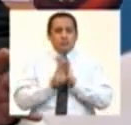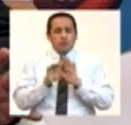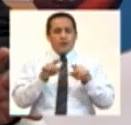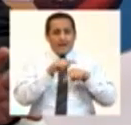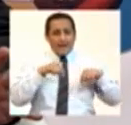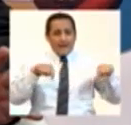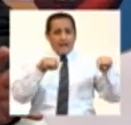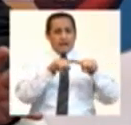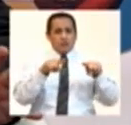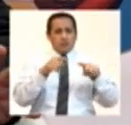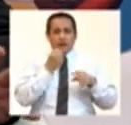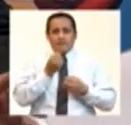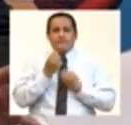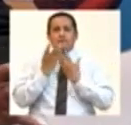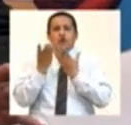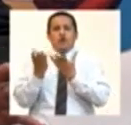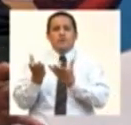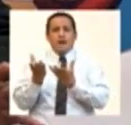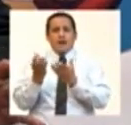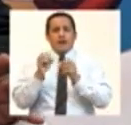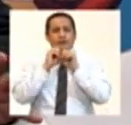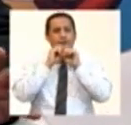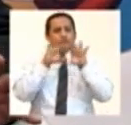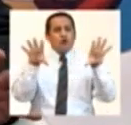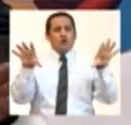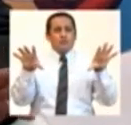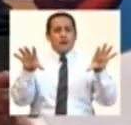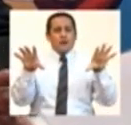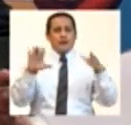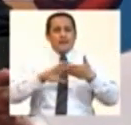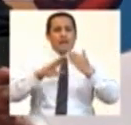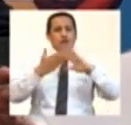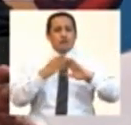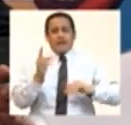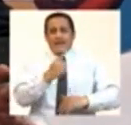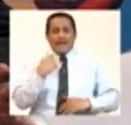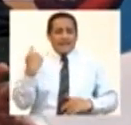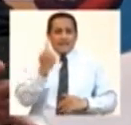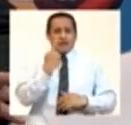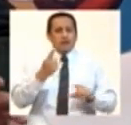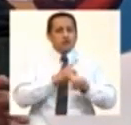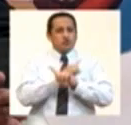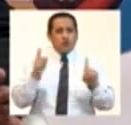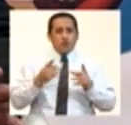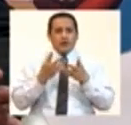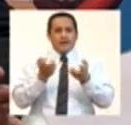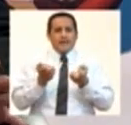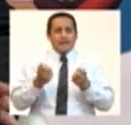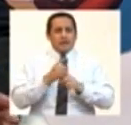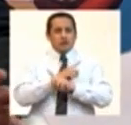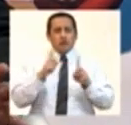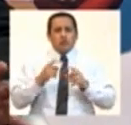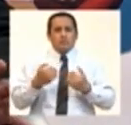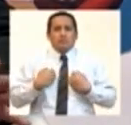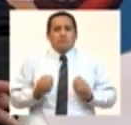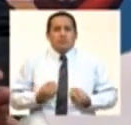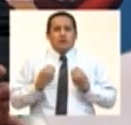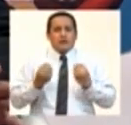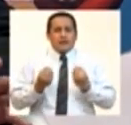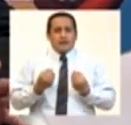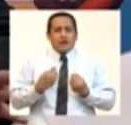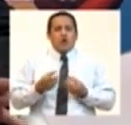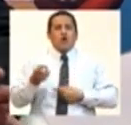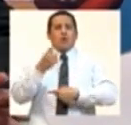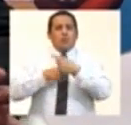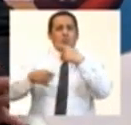que envía un mensaje, ¿no? La sociedad no quiere ni tiene por